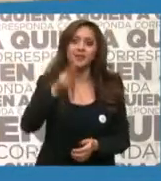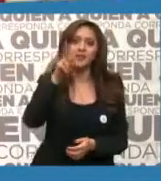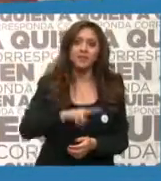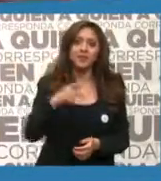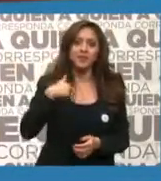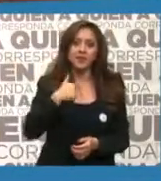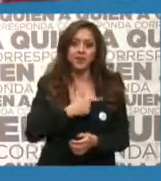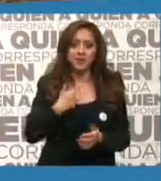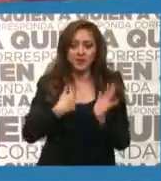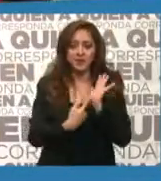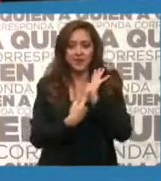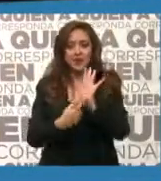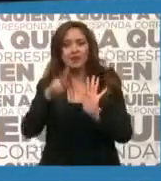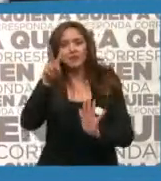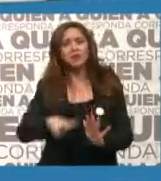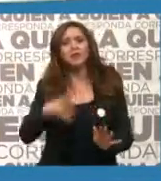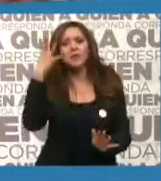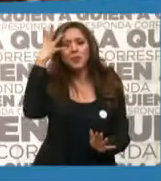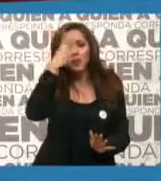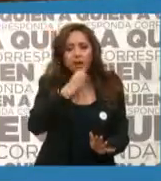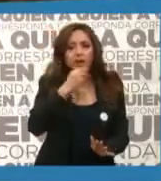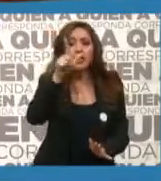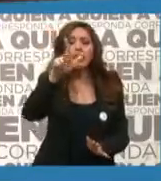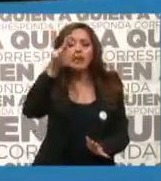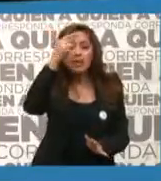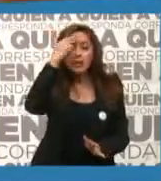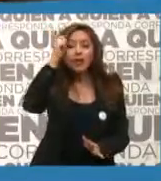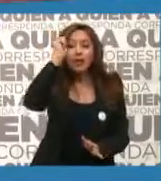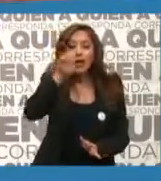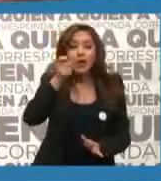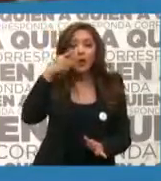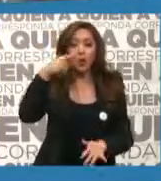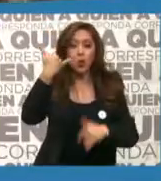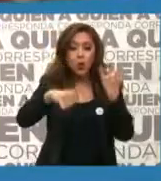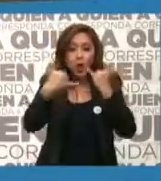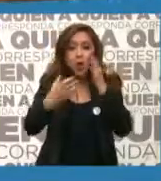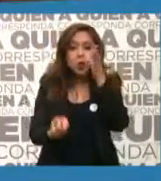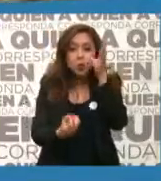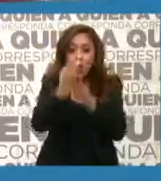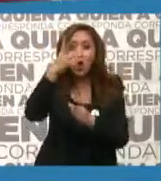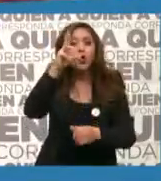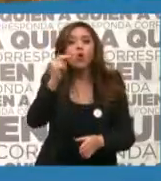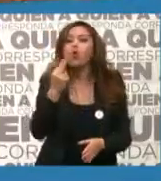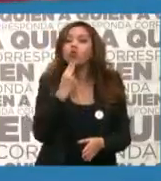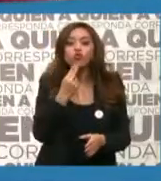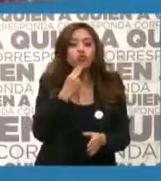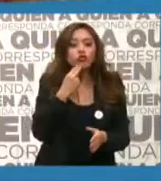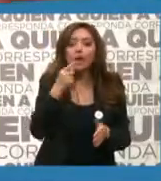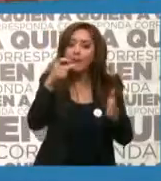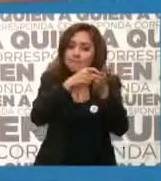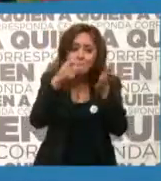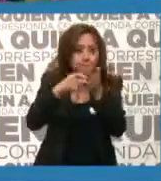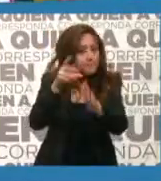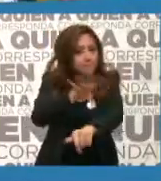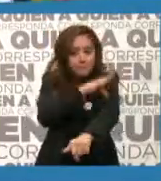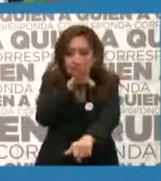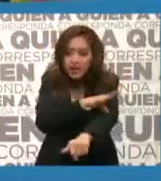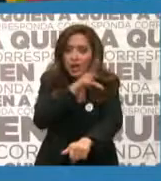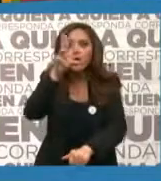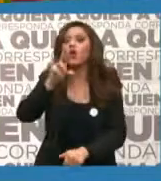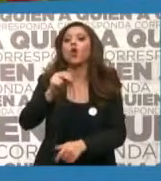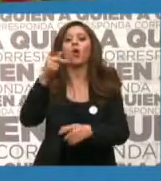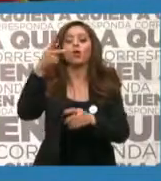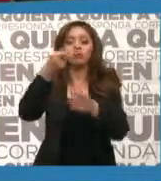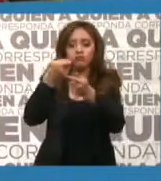por alguna extraña razón, están bien bonitos. Recuerden que los juguetes tienen que ser nuevos, que no usen batería y que no sean bélicos. Y sobre todo, si vamos a